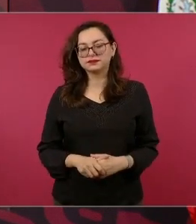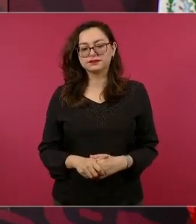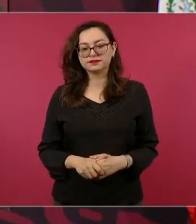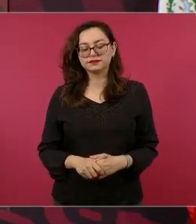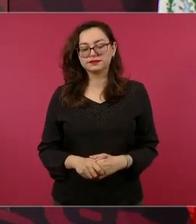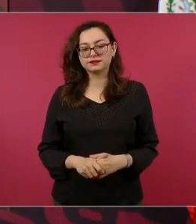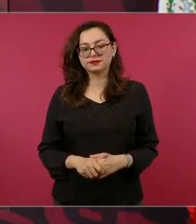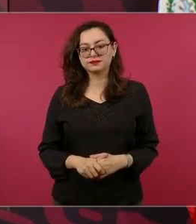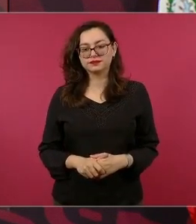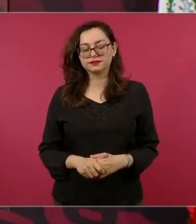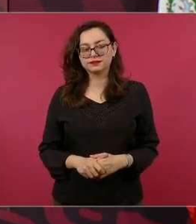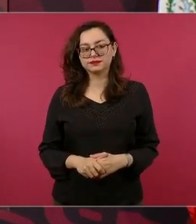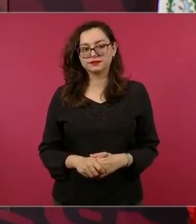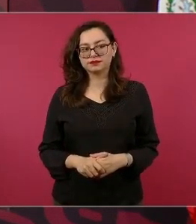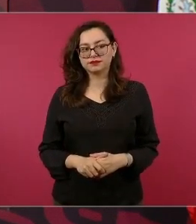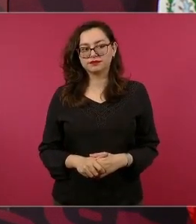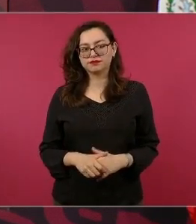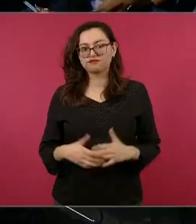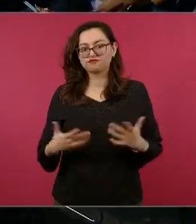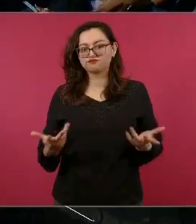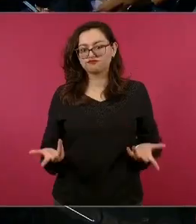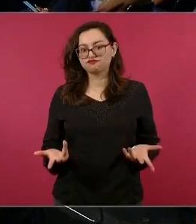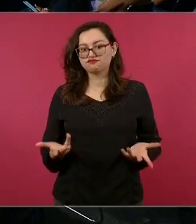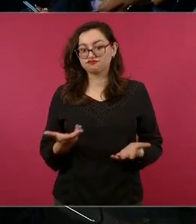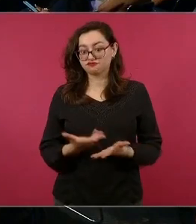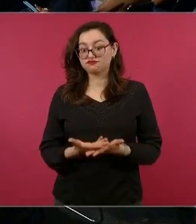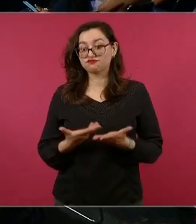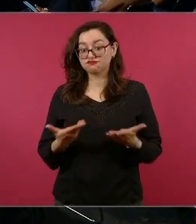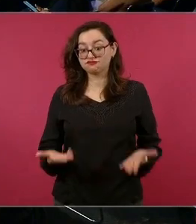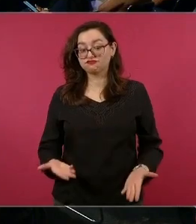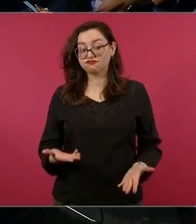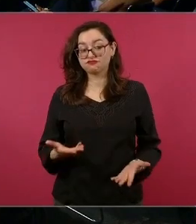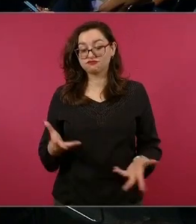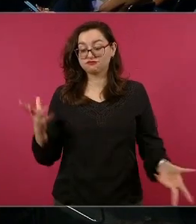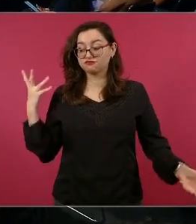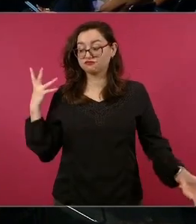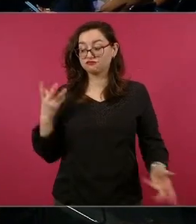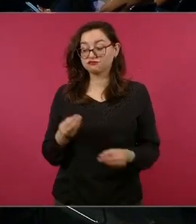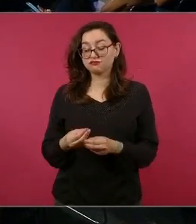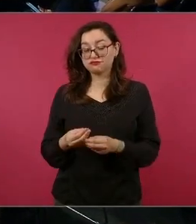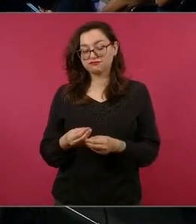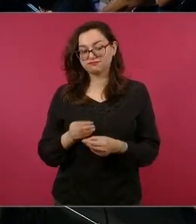Y van a ver ahora los resultados.